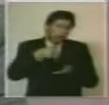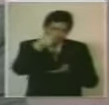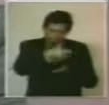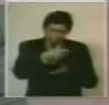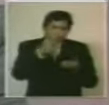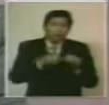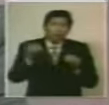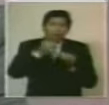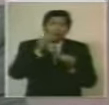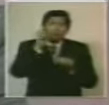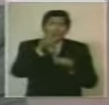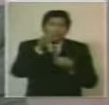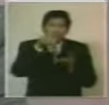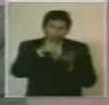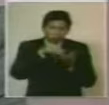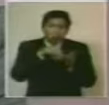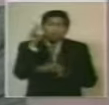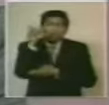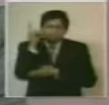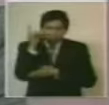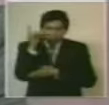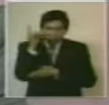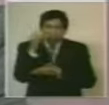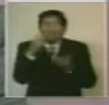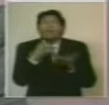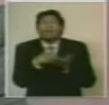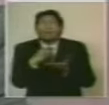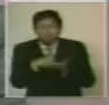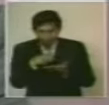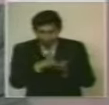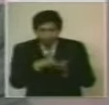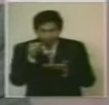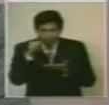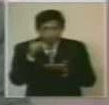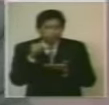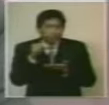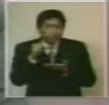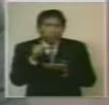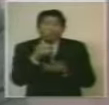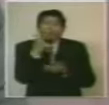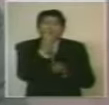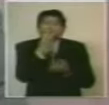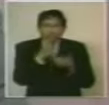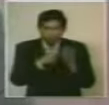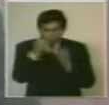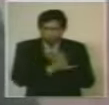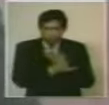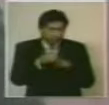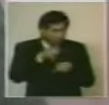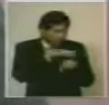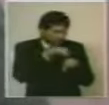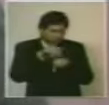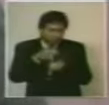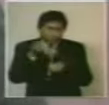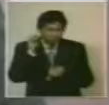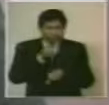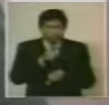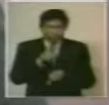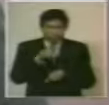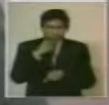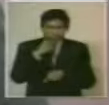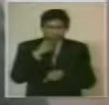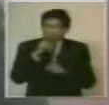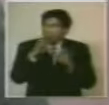de 3 millones de bolivianos, 3 millones de bolivianos, para dos proyectos que ellos consideran